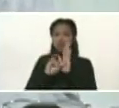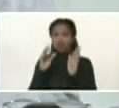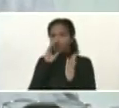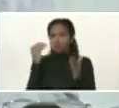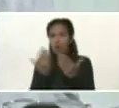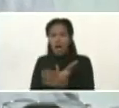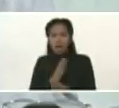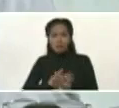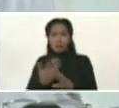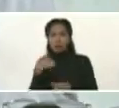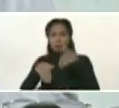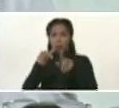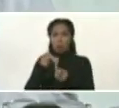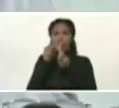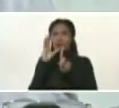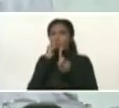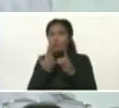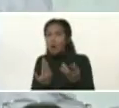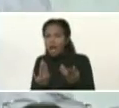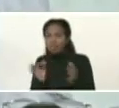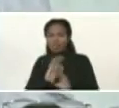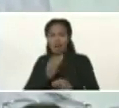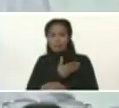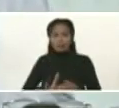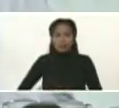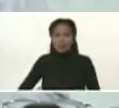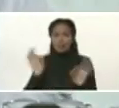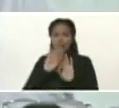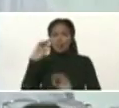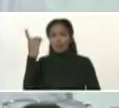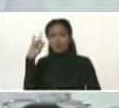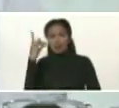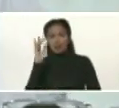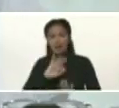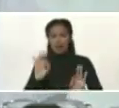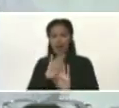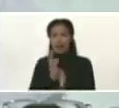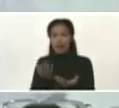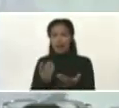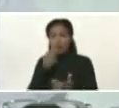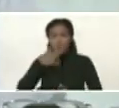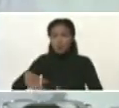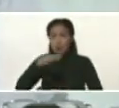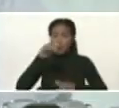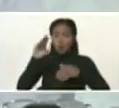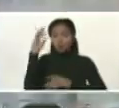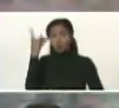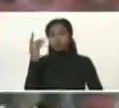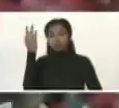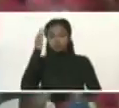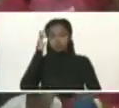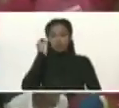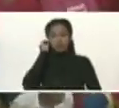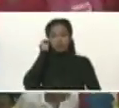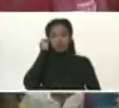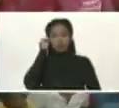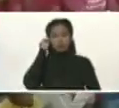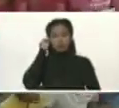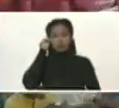porque nadie la ha elegido. No es presidenta de Bolivia. Y el pueblo de Bolivia lo sabe.